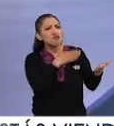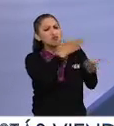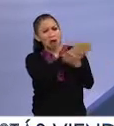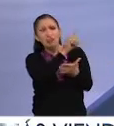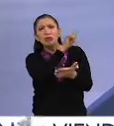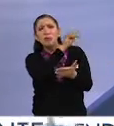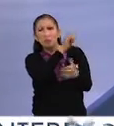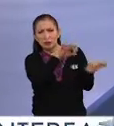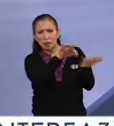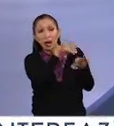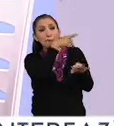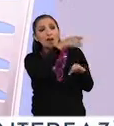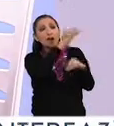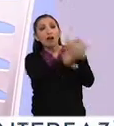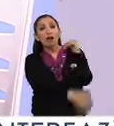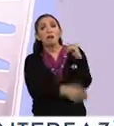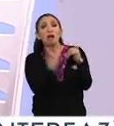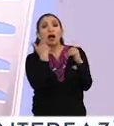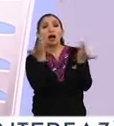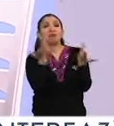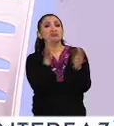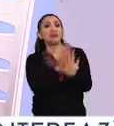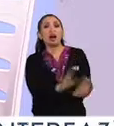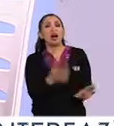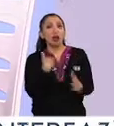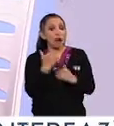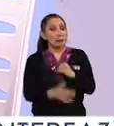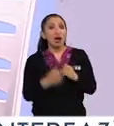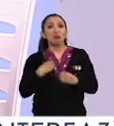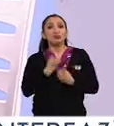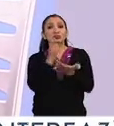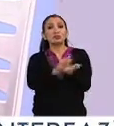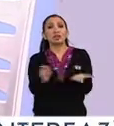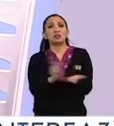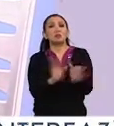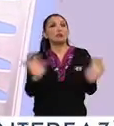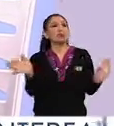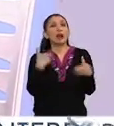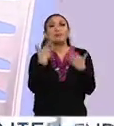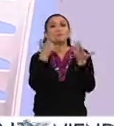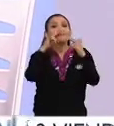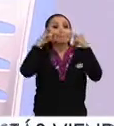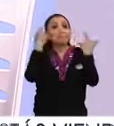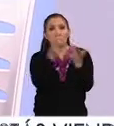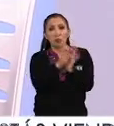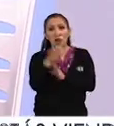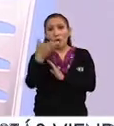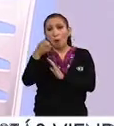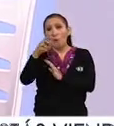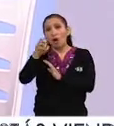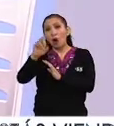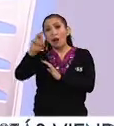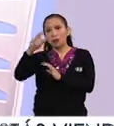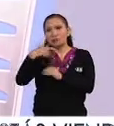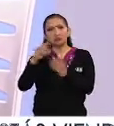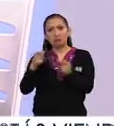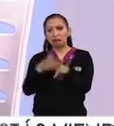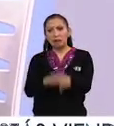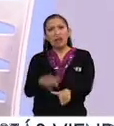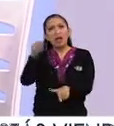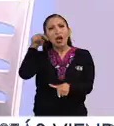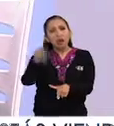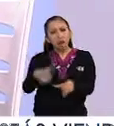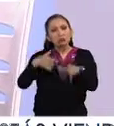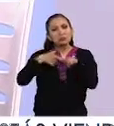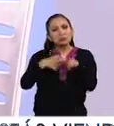diplomáticos y termina su carrera diplomática y termina su carrera de escritores porque se vuelven invisibles. En el caso de Homero Aridgis no ha sido así. Él